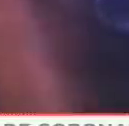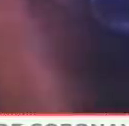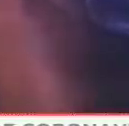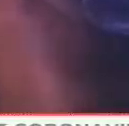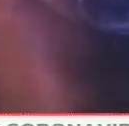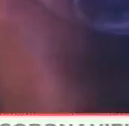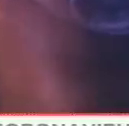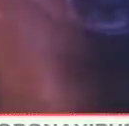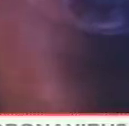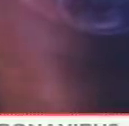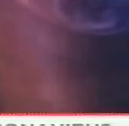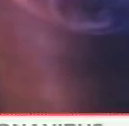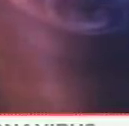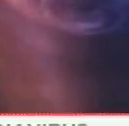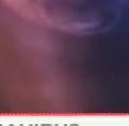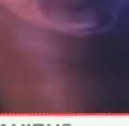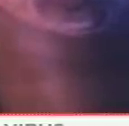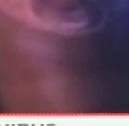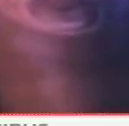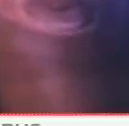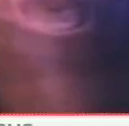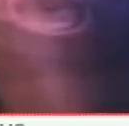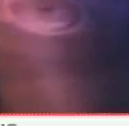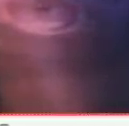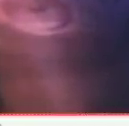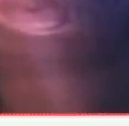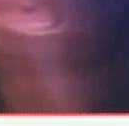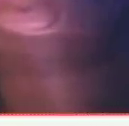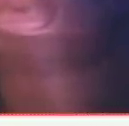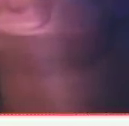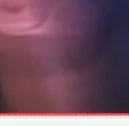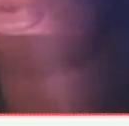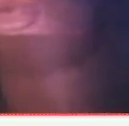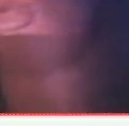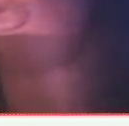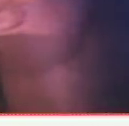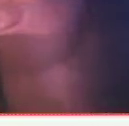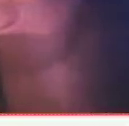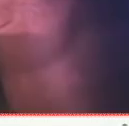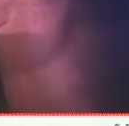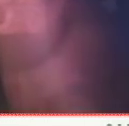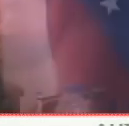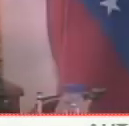Señor, el meu gozo.